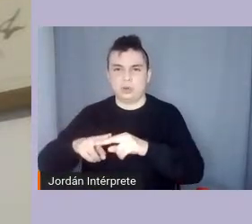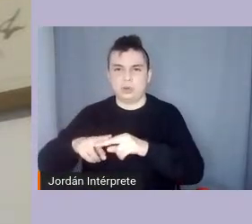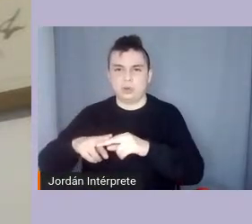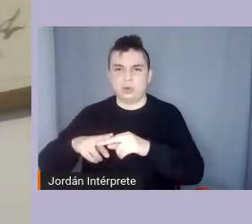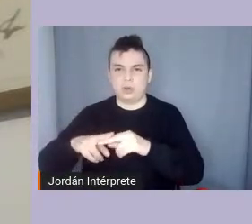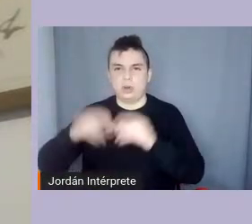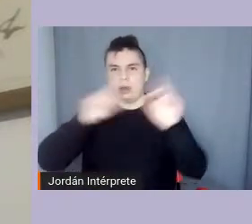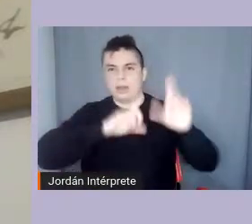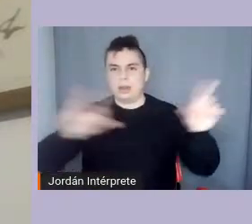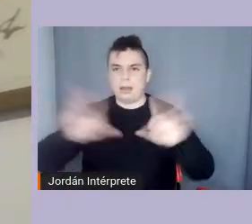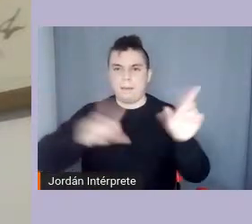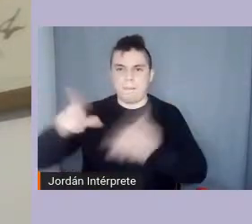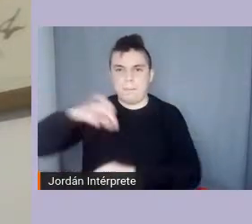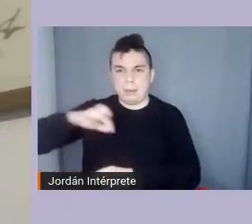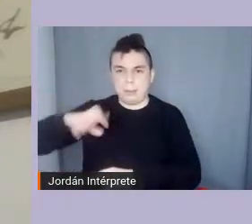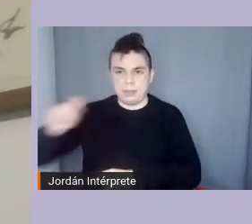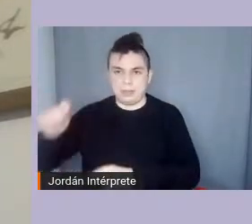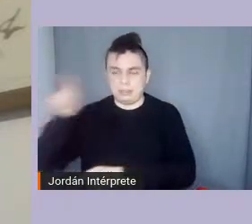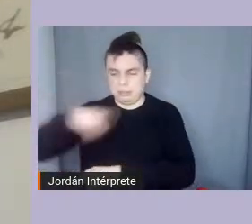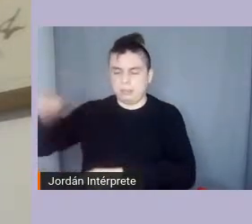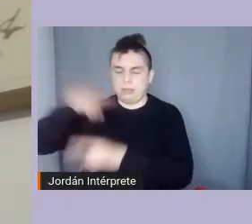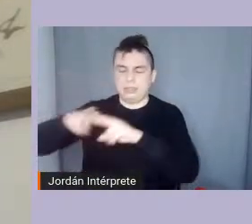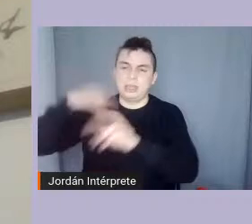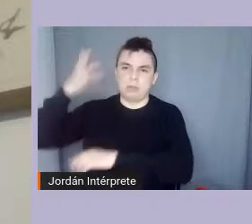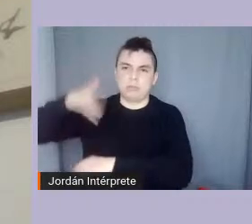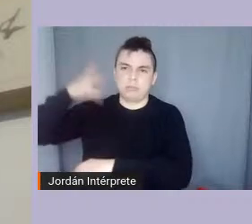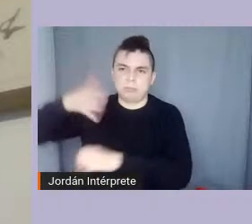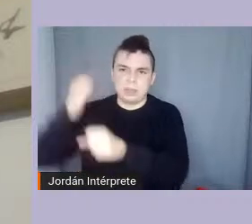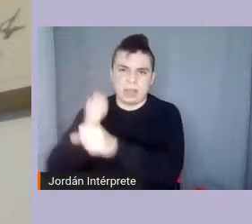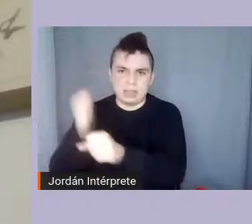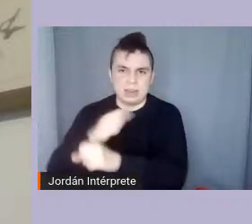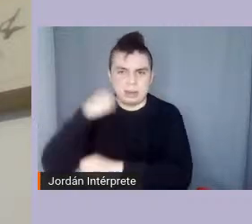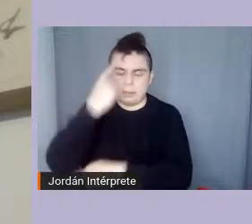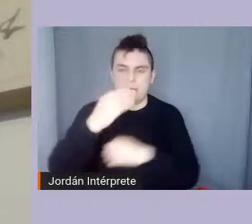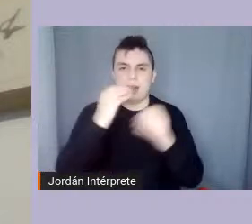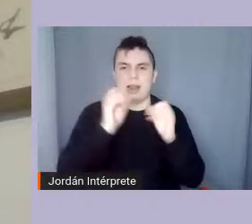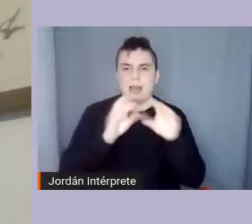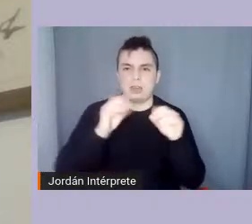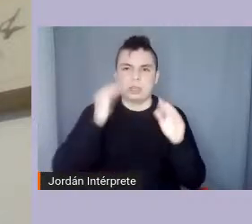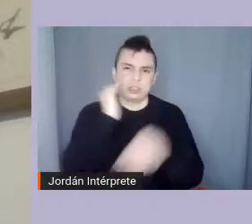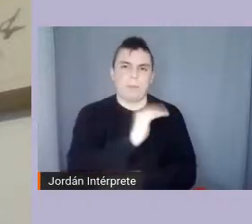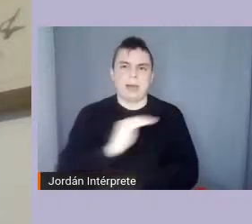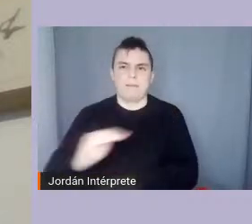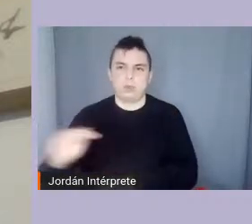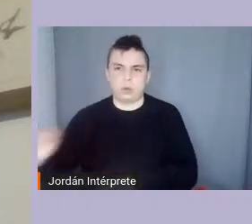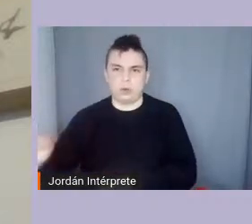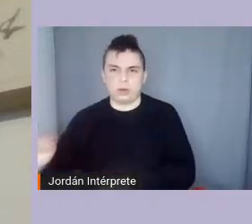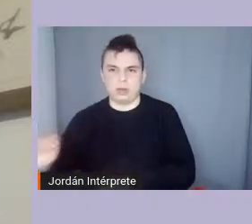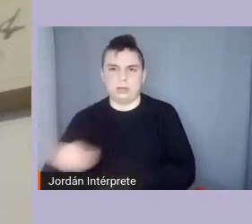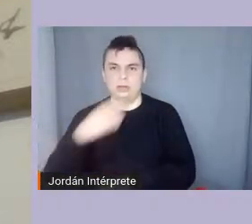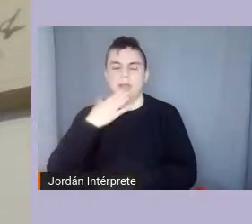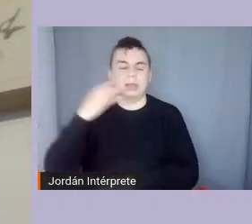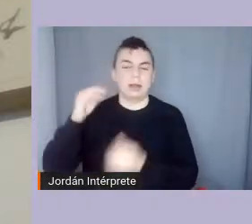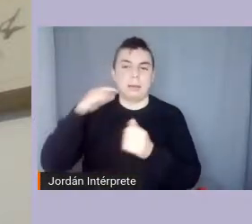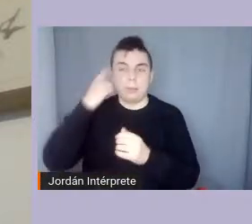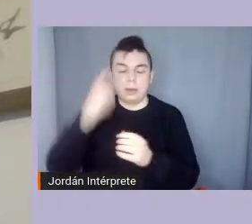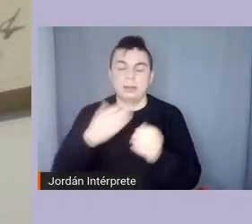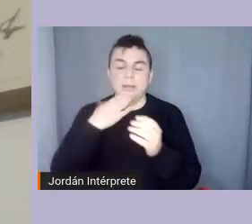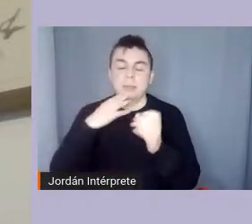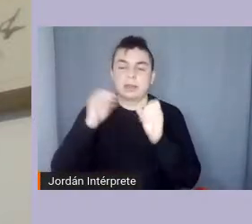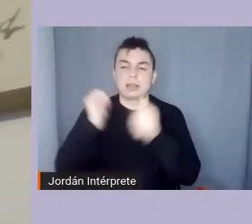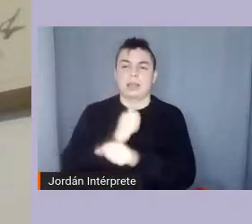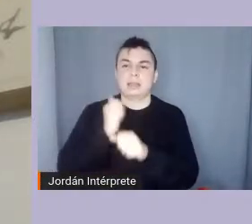el PowerPoint, dando unos talleres para la educación parvularia, para la educación musical también, para